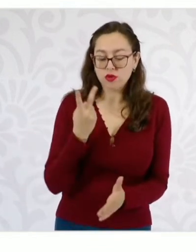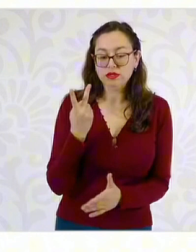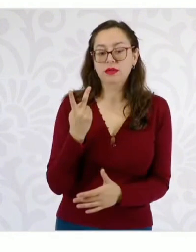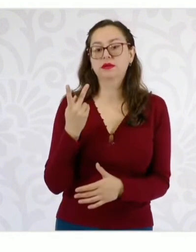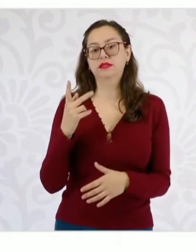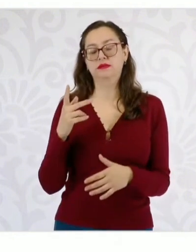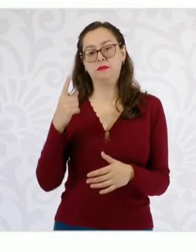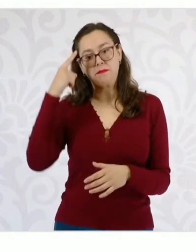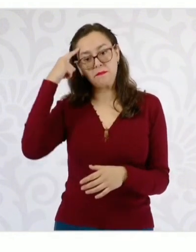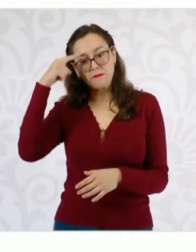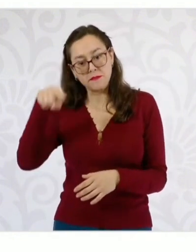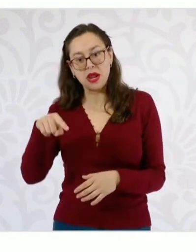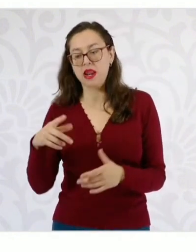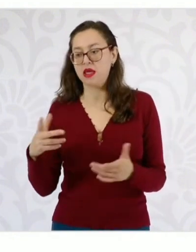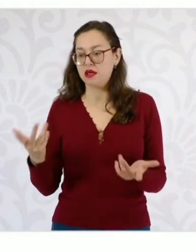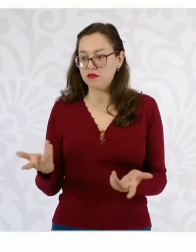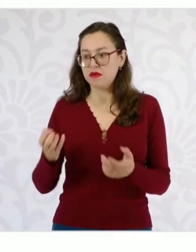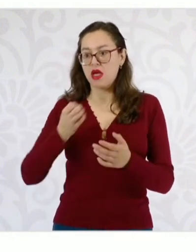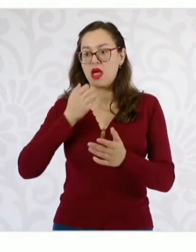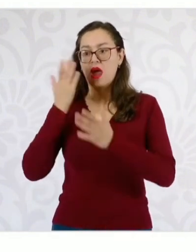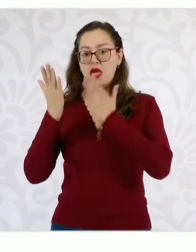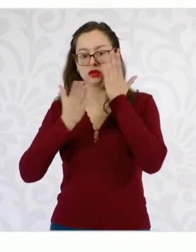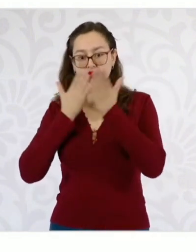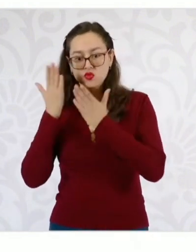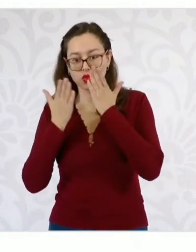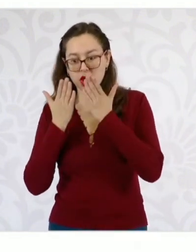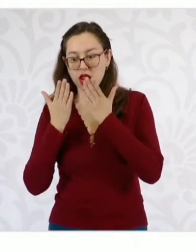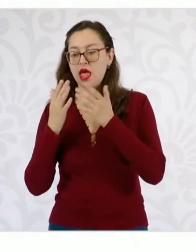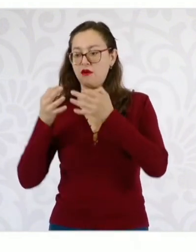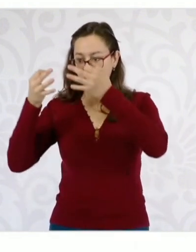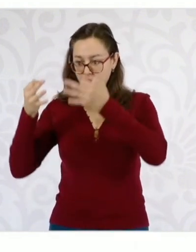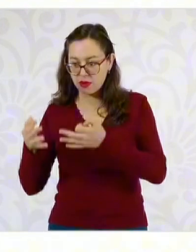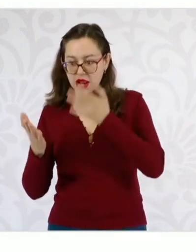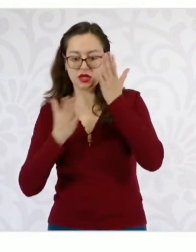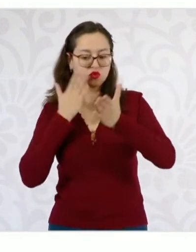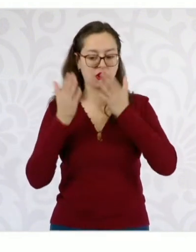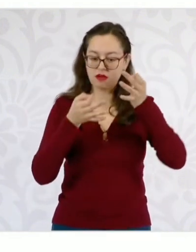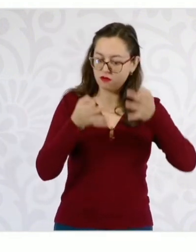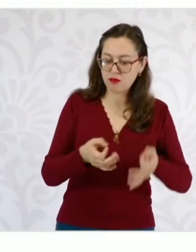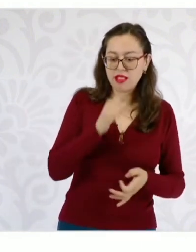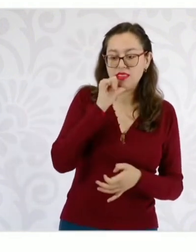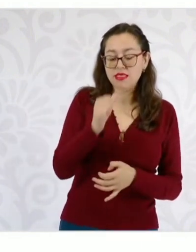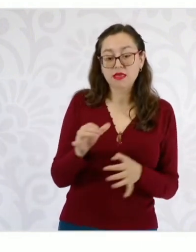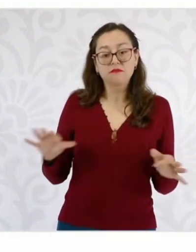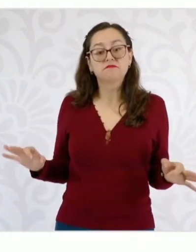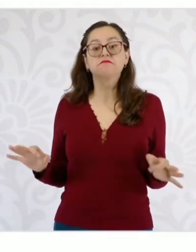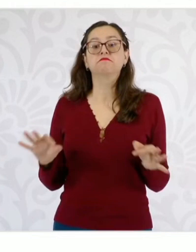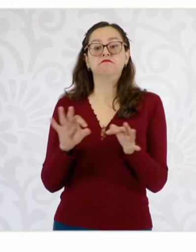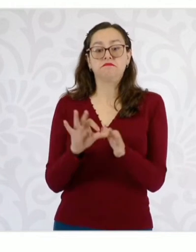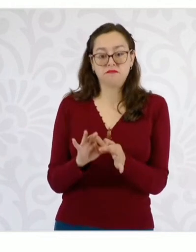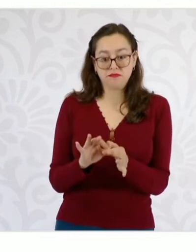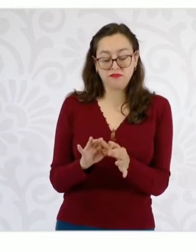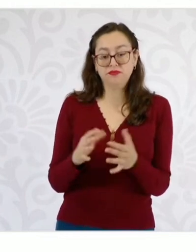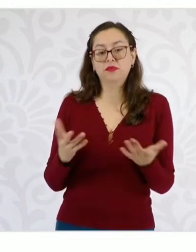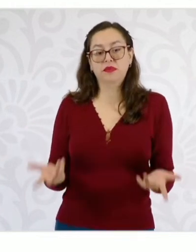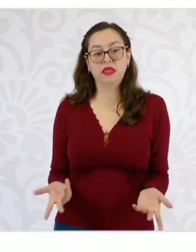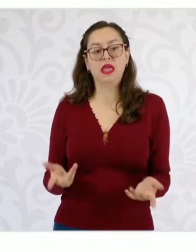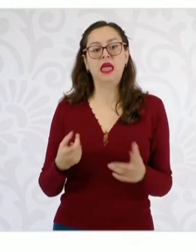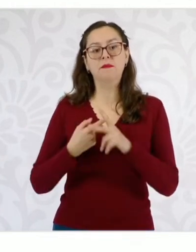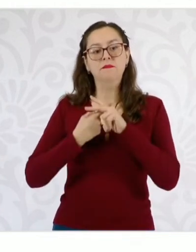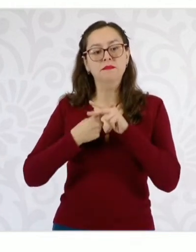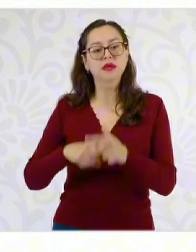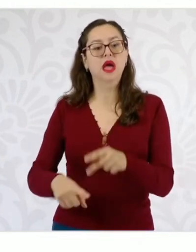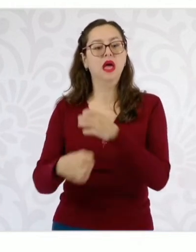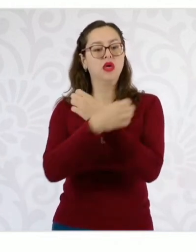no formal, es decir, hacer un sistema articulado de educación artística. Están los semilleros, vamos a